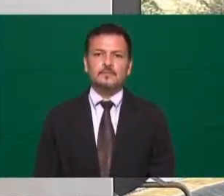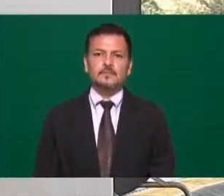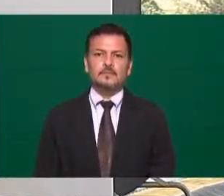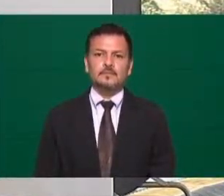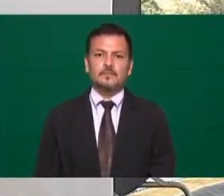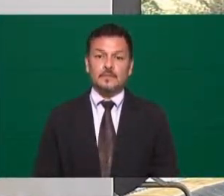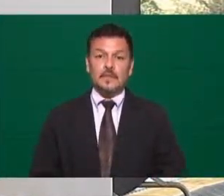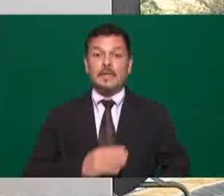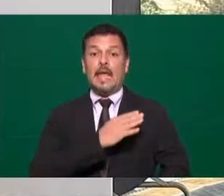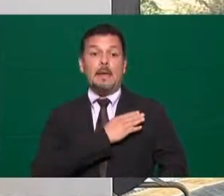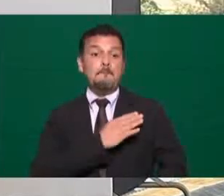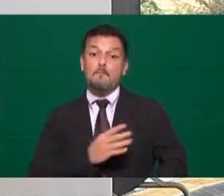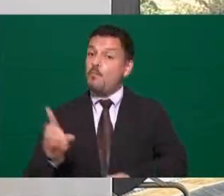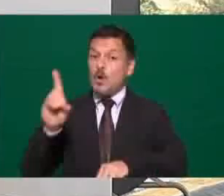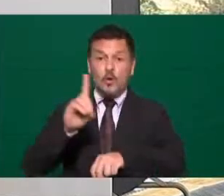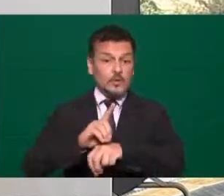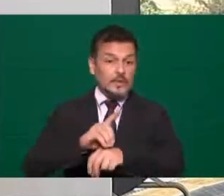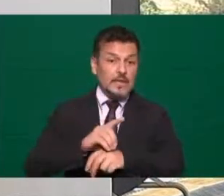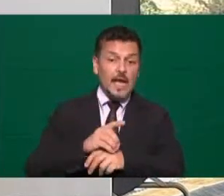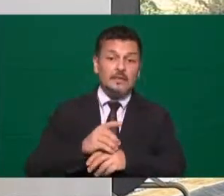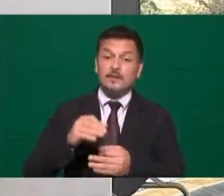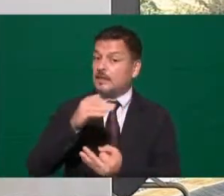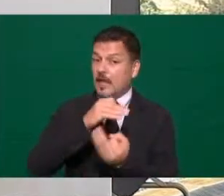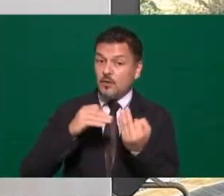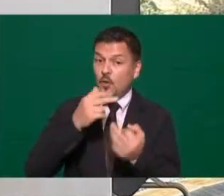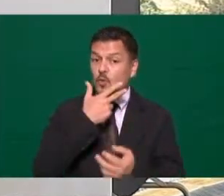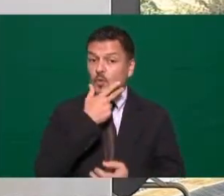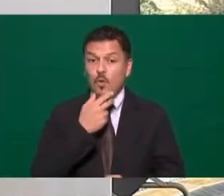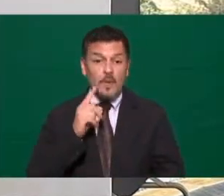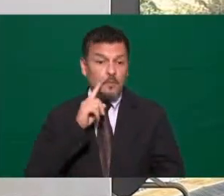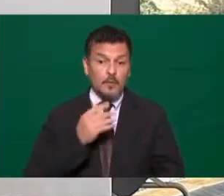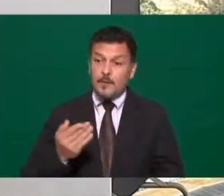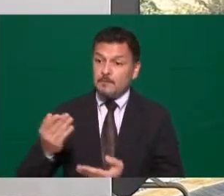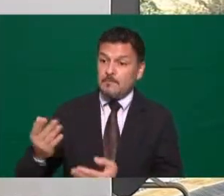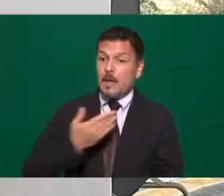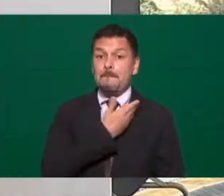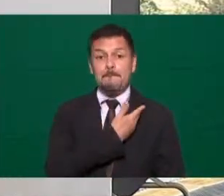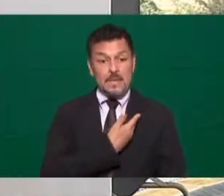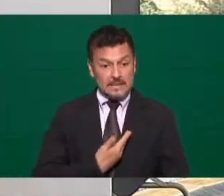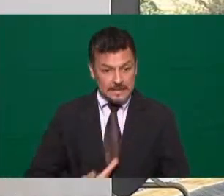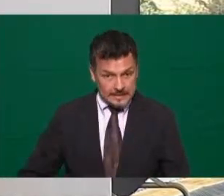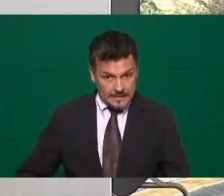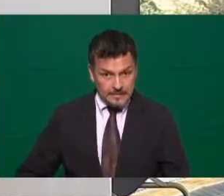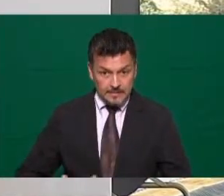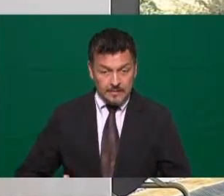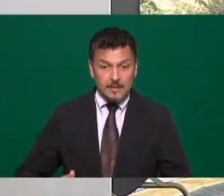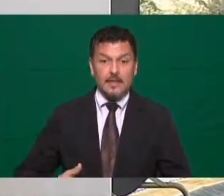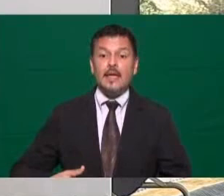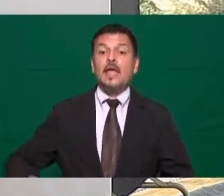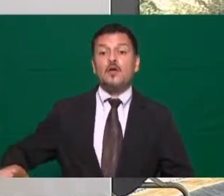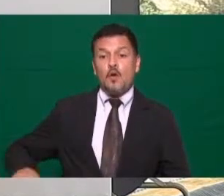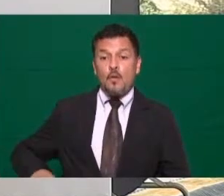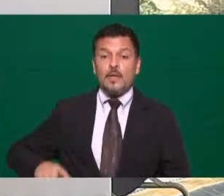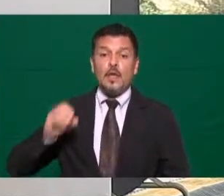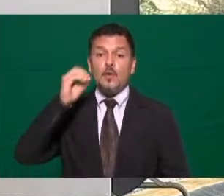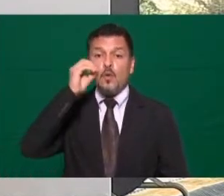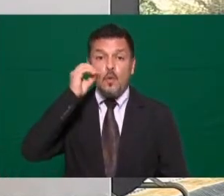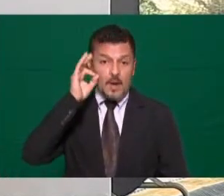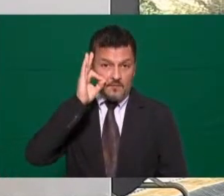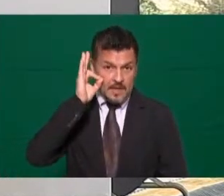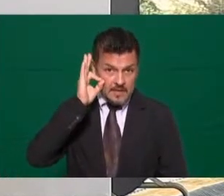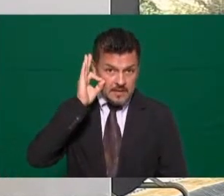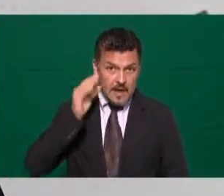Muy buenos días a todas y a todos, señor presidente de la República, señor gobernador